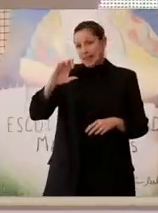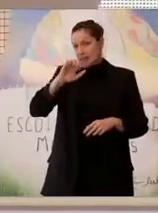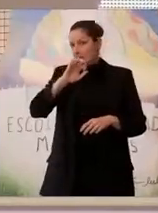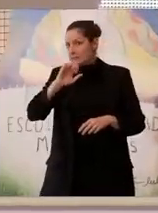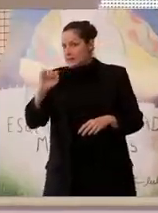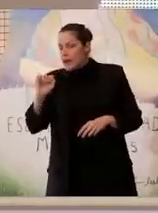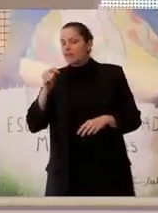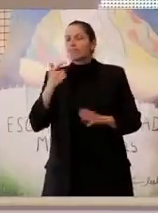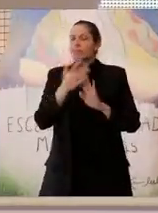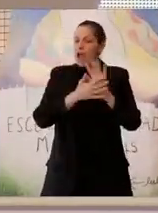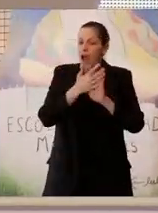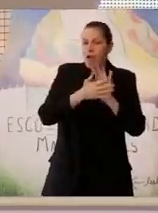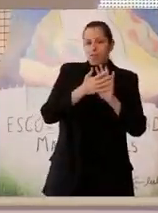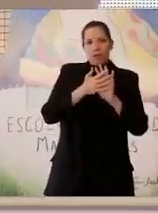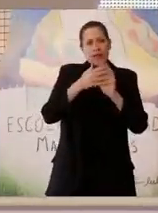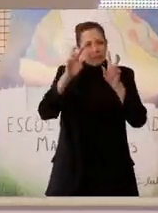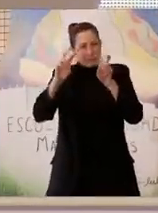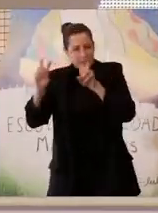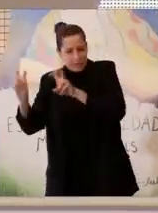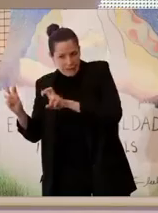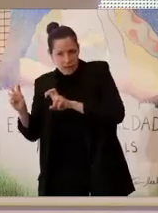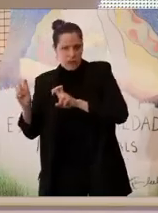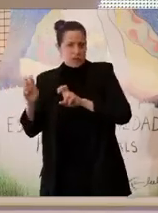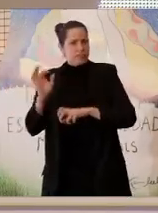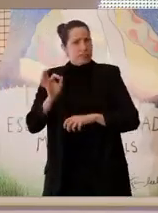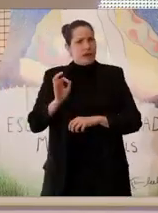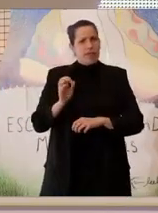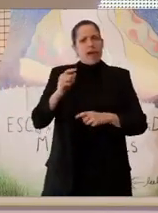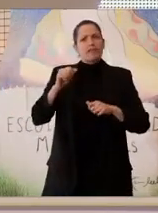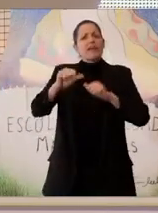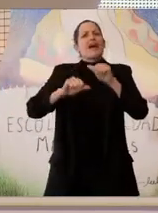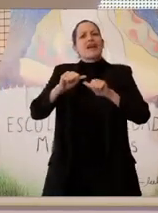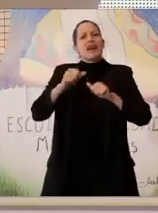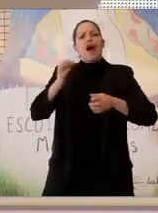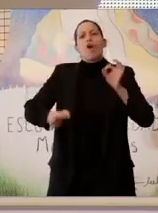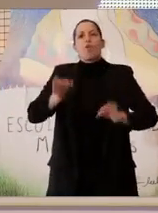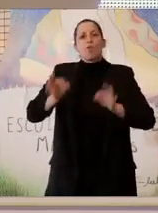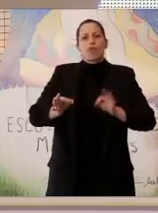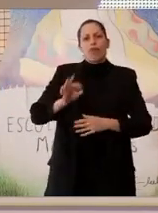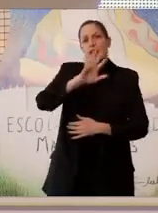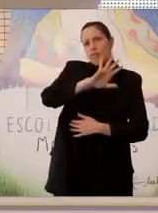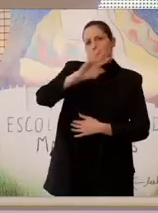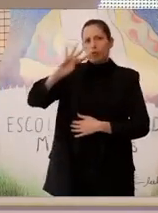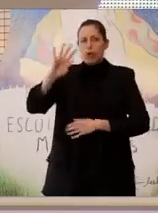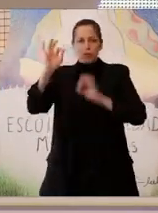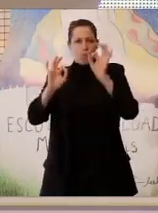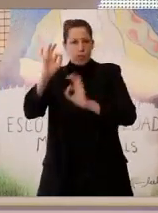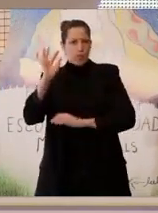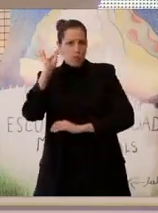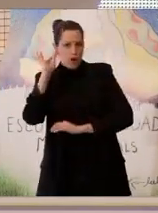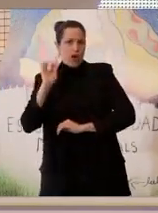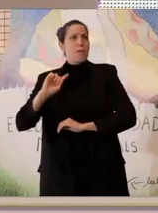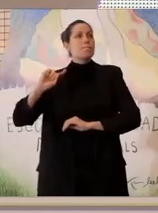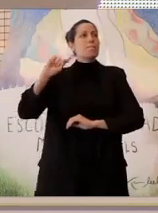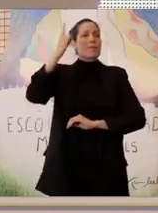en la carrera judicial, las mujeres somos casi el 54% de la carrera judicial. La primera mujer que aprobó una posición de turno libre